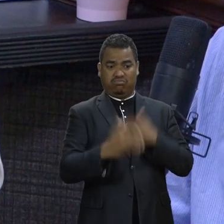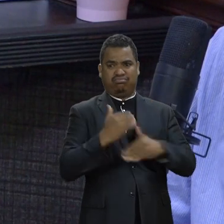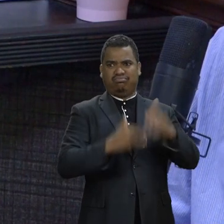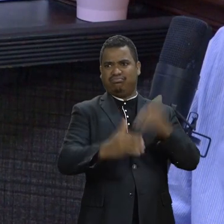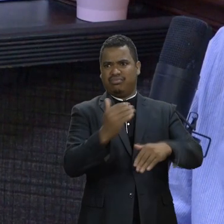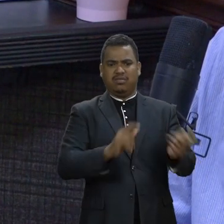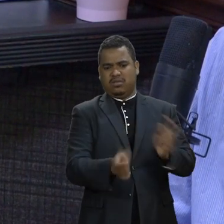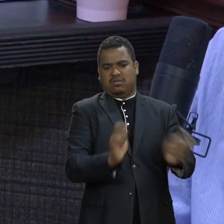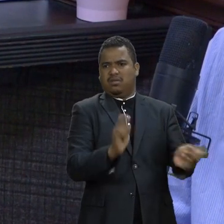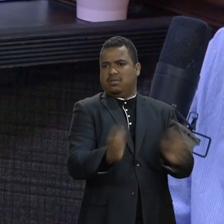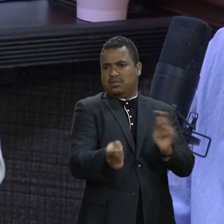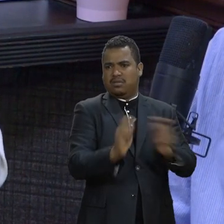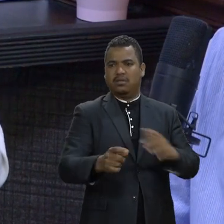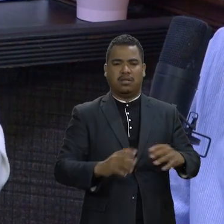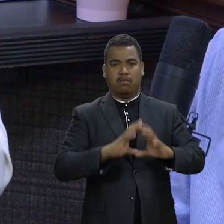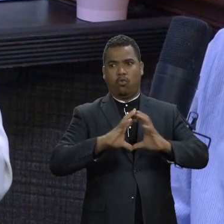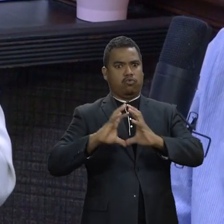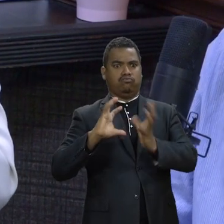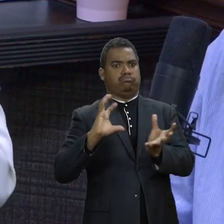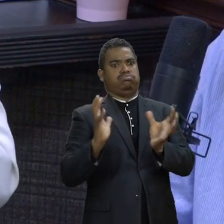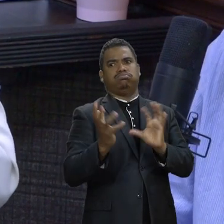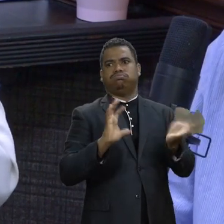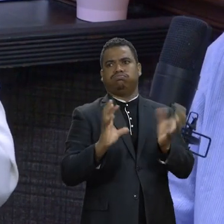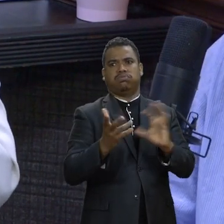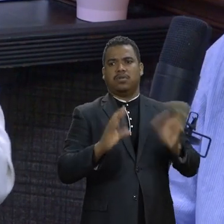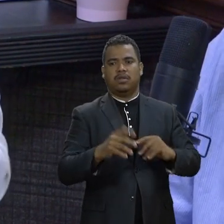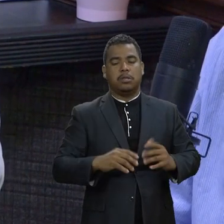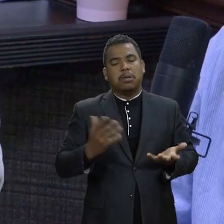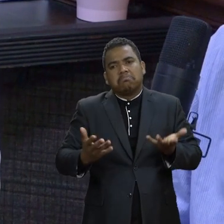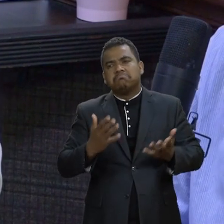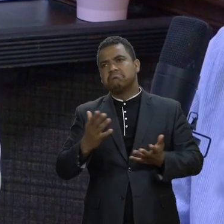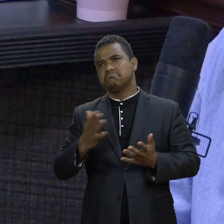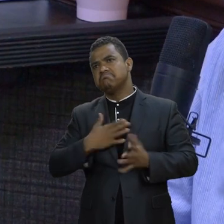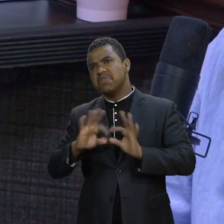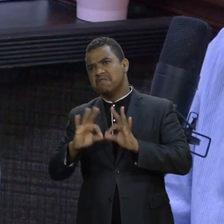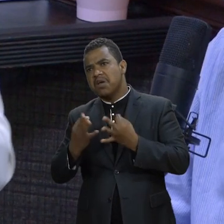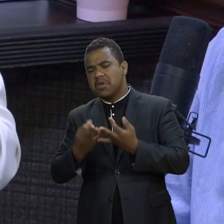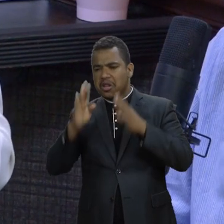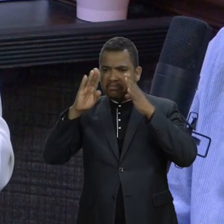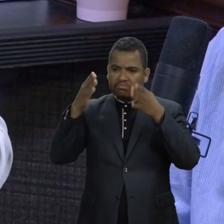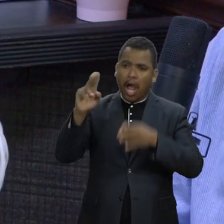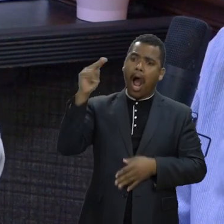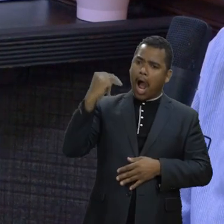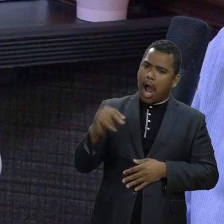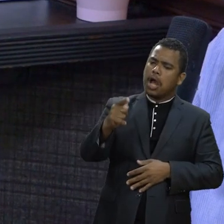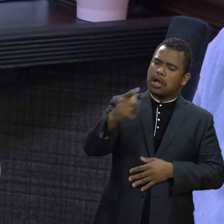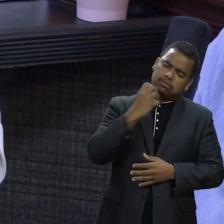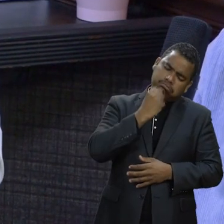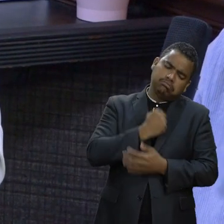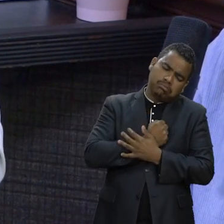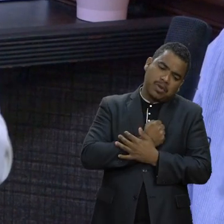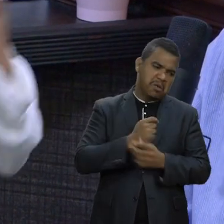muy rápido. Uh-huh. Entonces yo posiblemente quiera ser recordada solo por mi familia, que posiblemente la tercera generación ni se